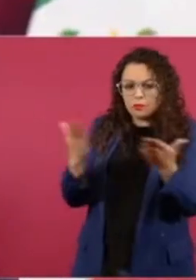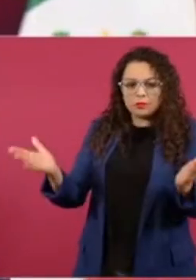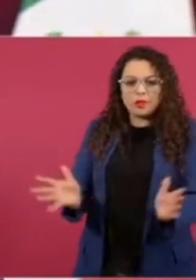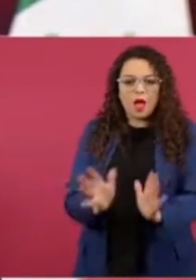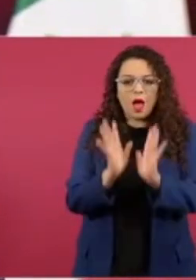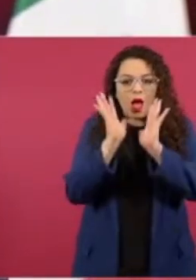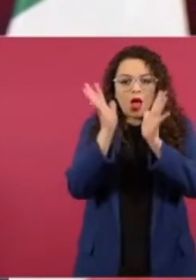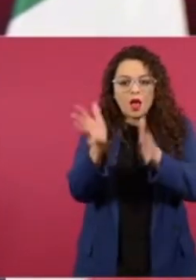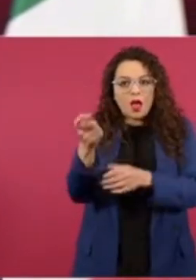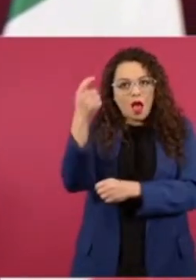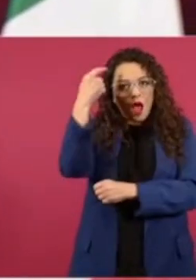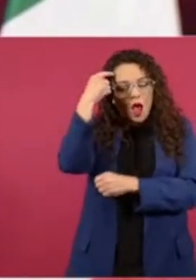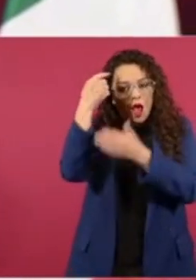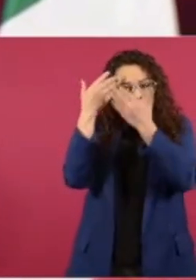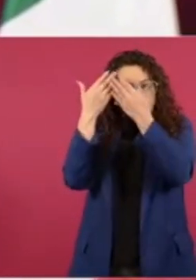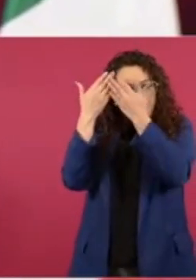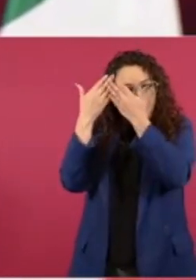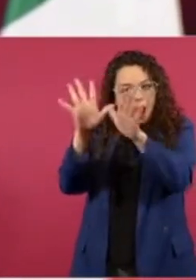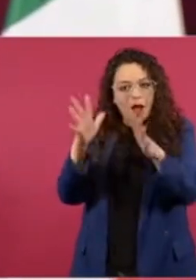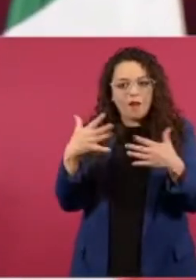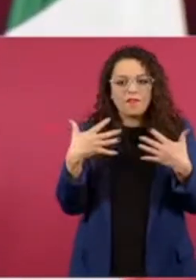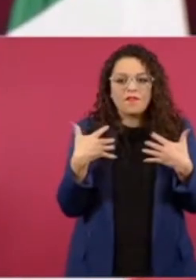consciente muy